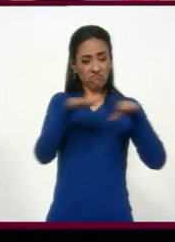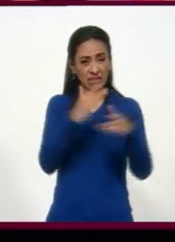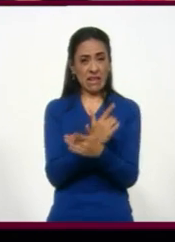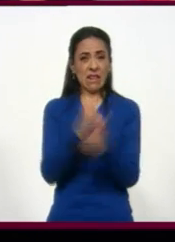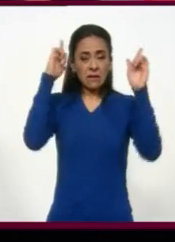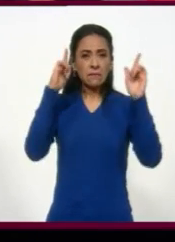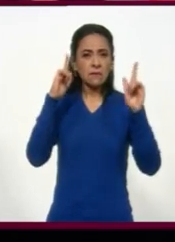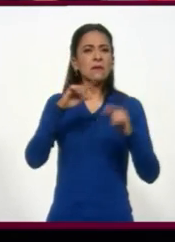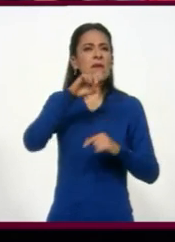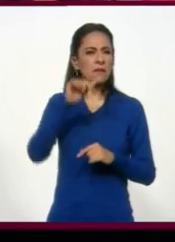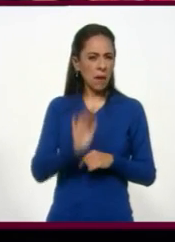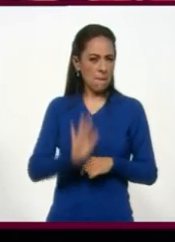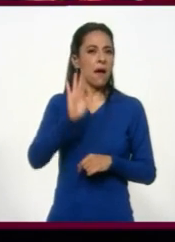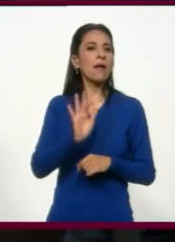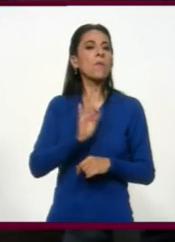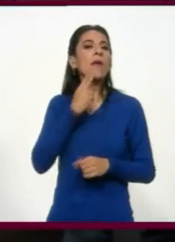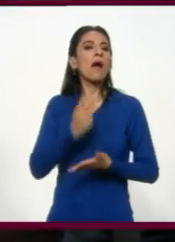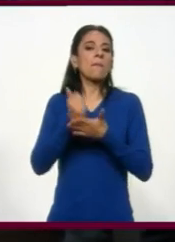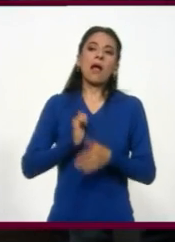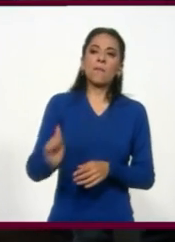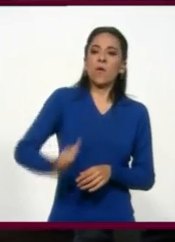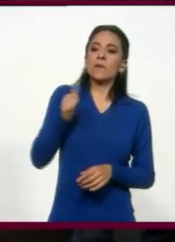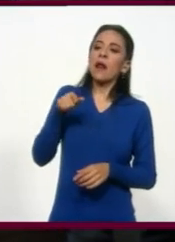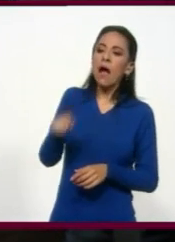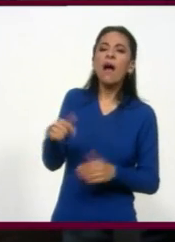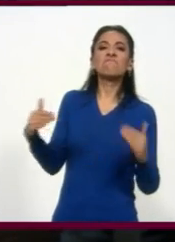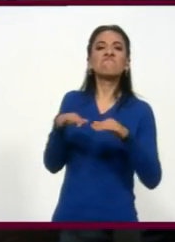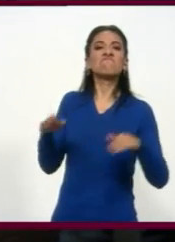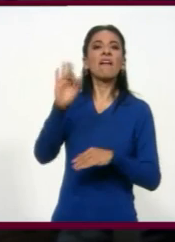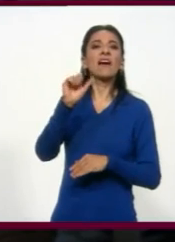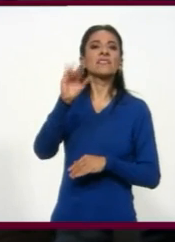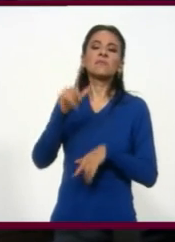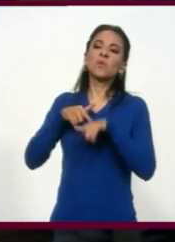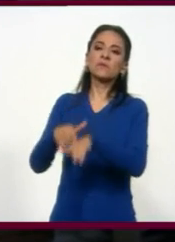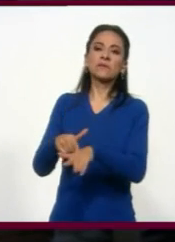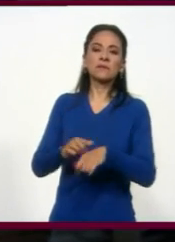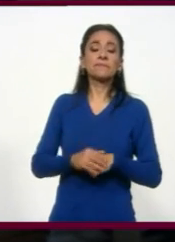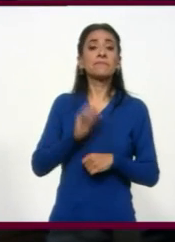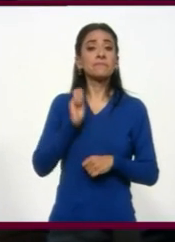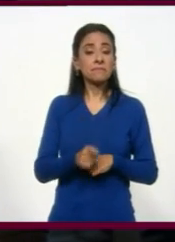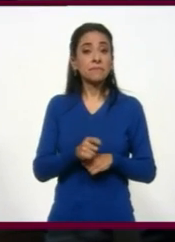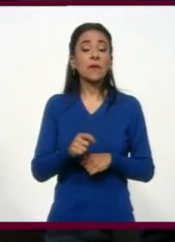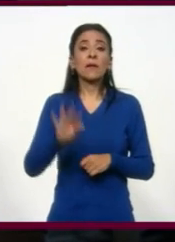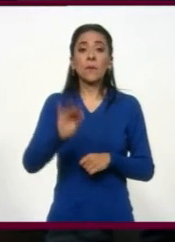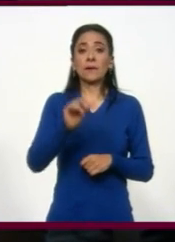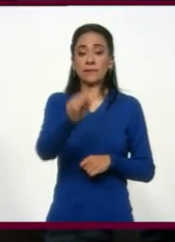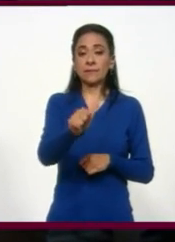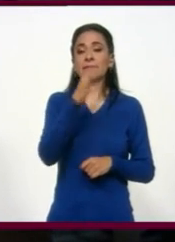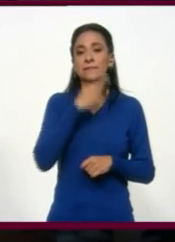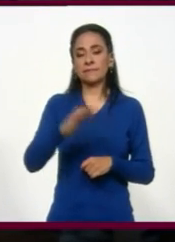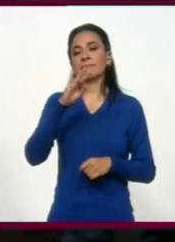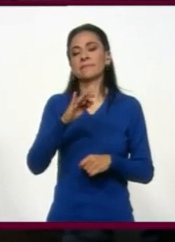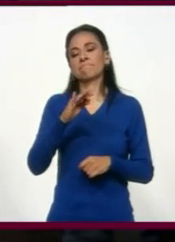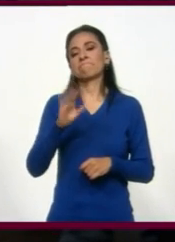legitimar el fascismo y una gran apuesta si llegamos al noveno día de actividades de la 46ª edición del festival internacional